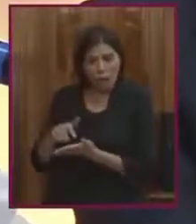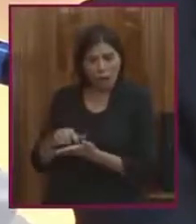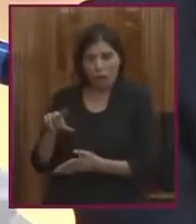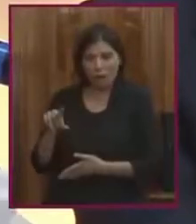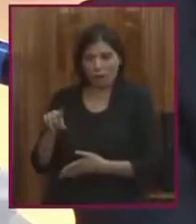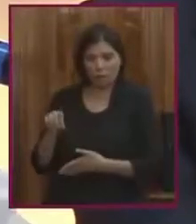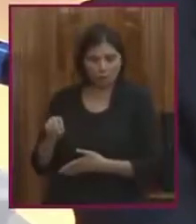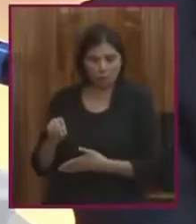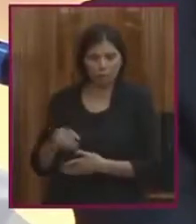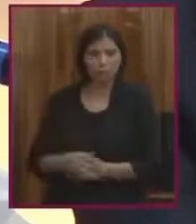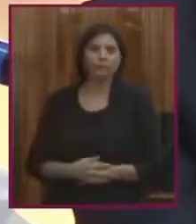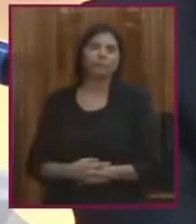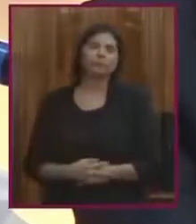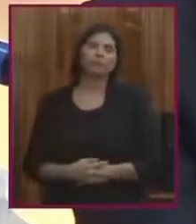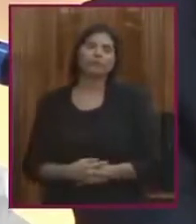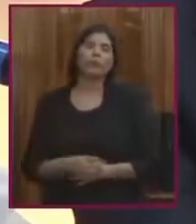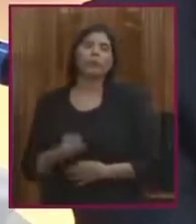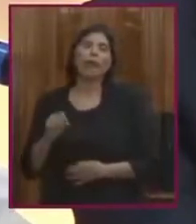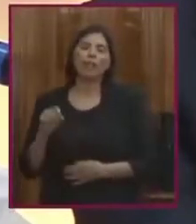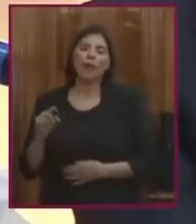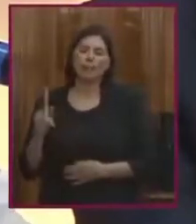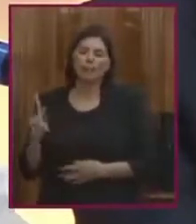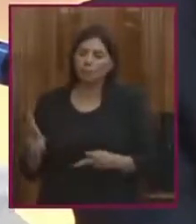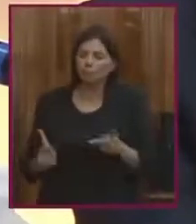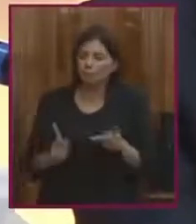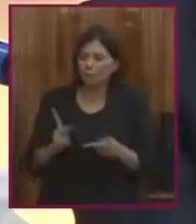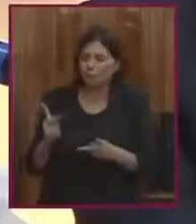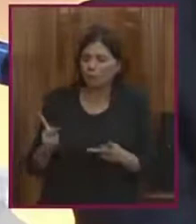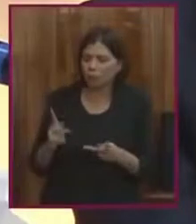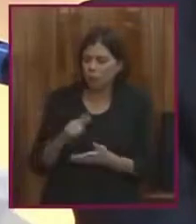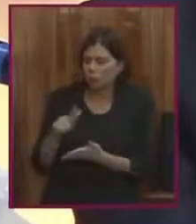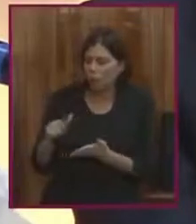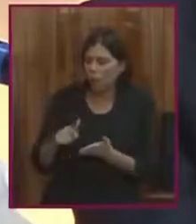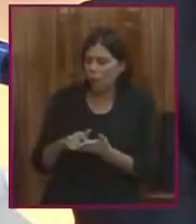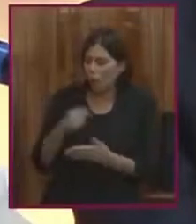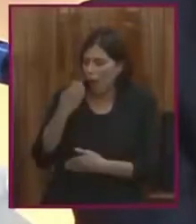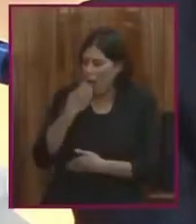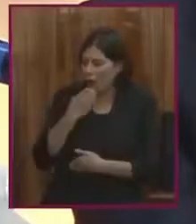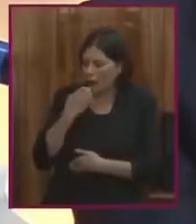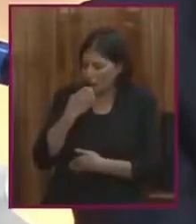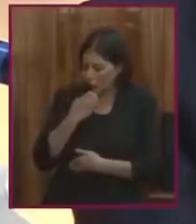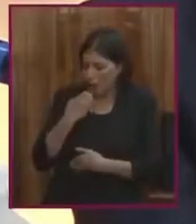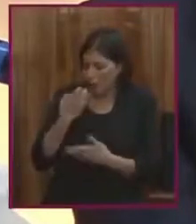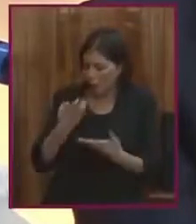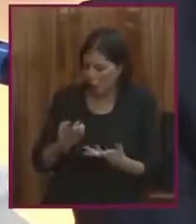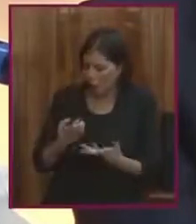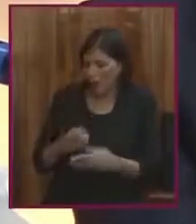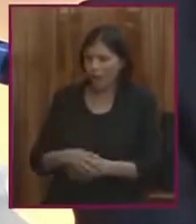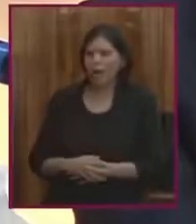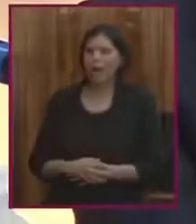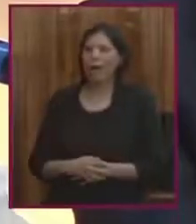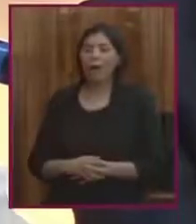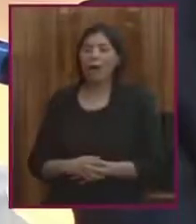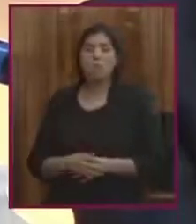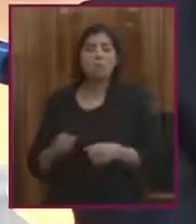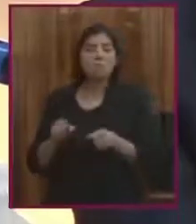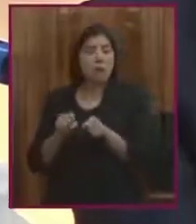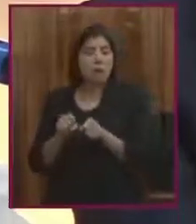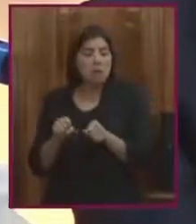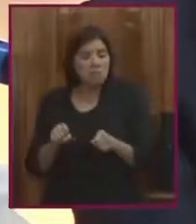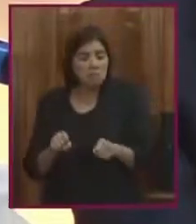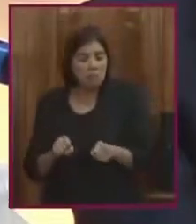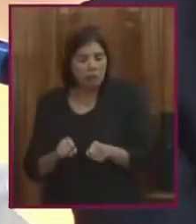Se cuestiona el espacio escuela tal cual lo venimos manejando en términos áulicos, por